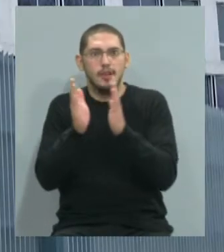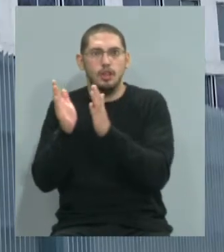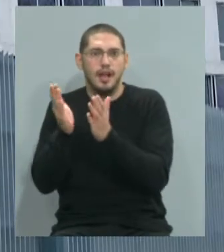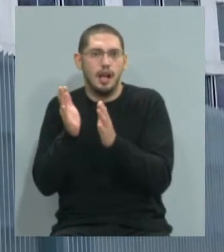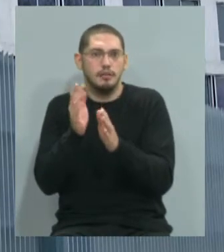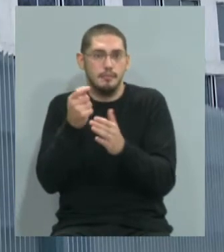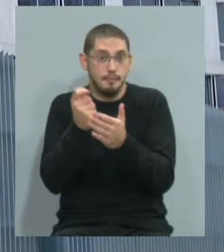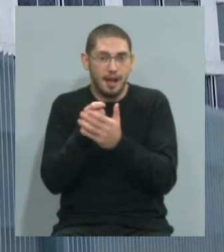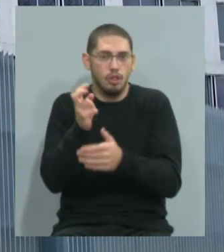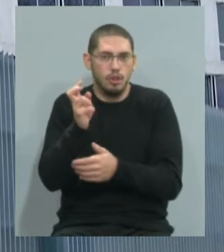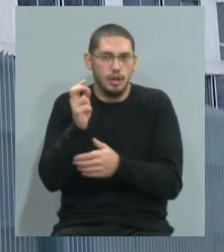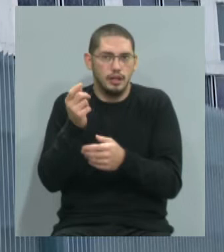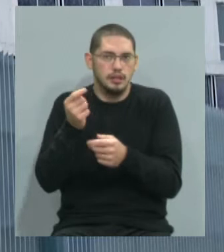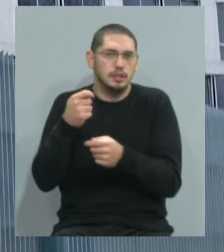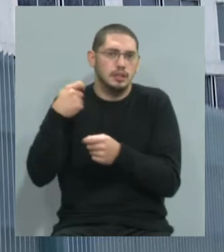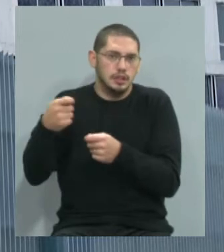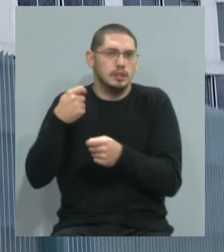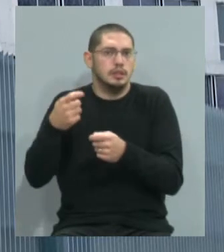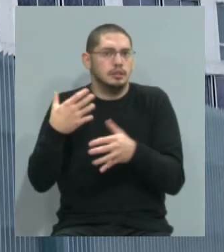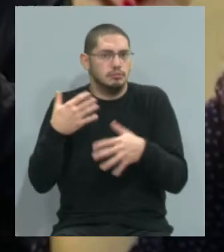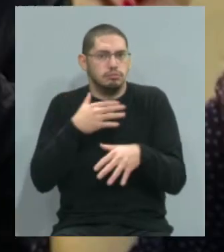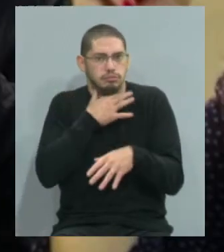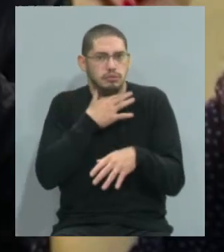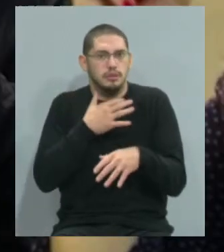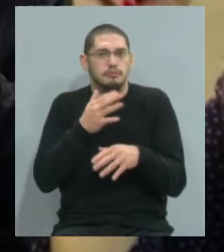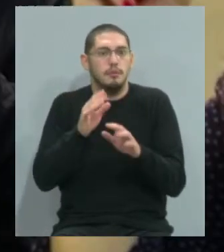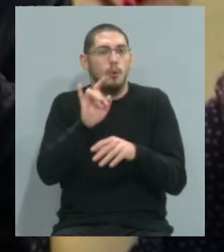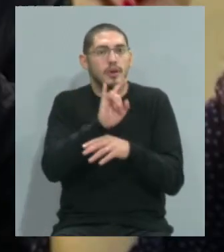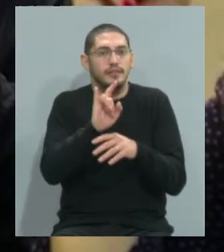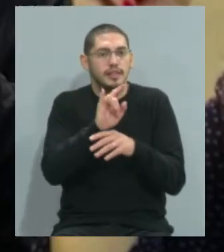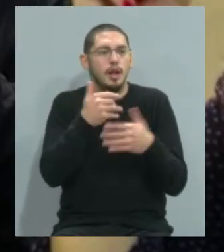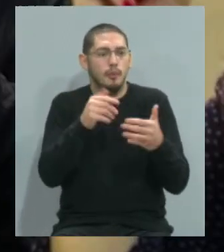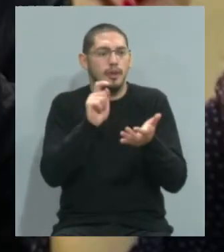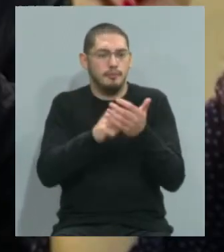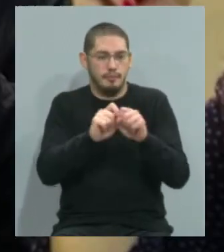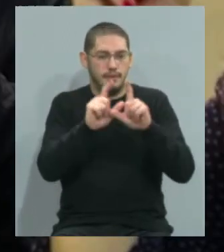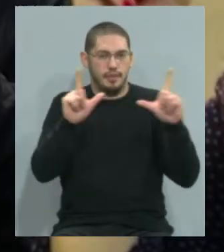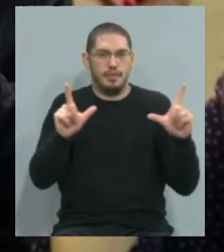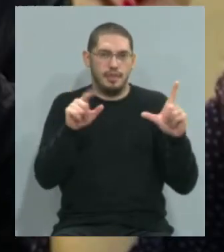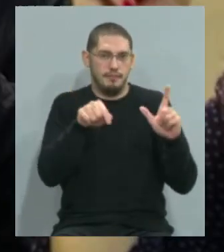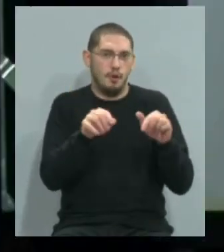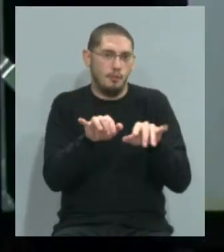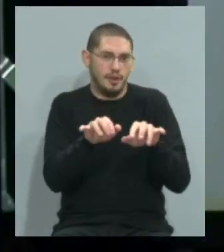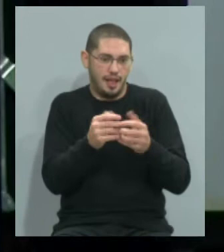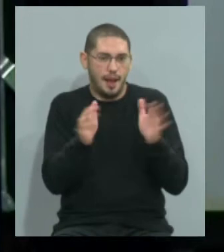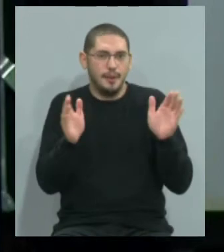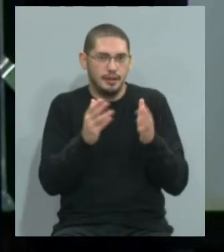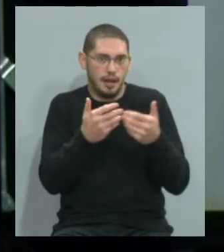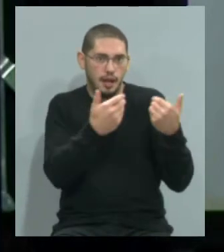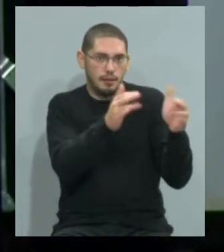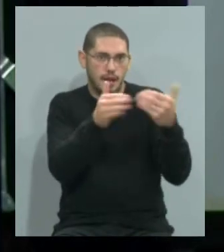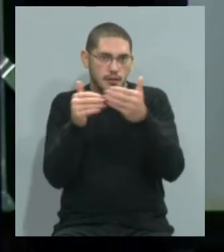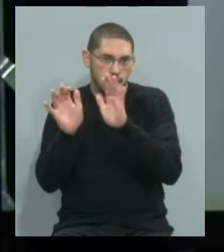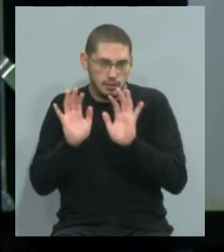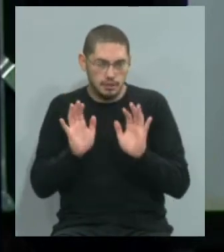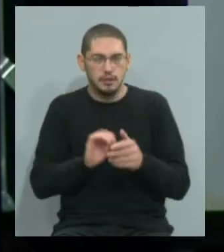dólares, y eso le otorga accesos remotos a cada universidad. Ahora, esos son convenios millonarios que en el norte inclusive,